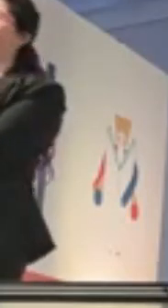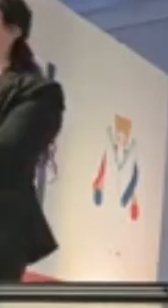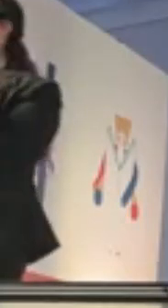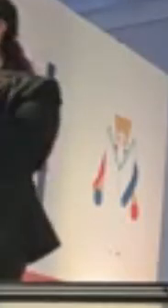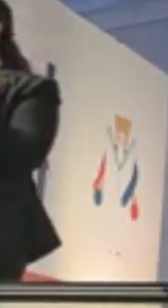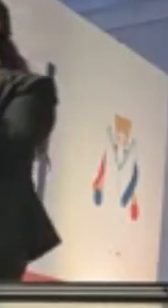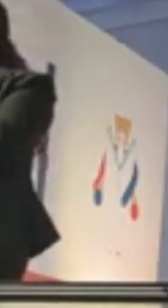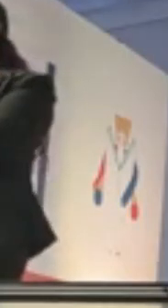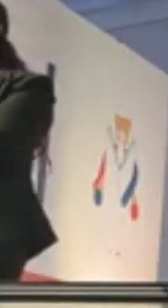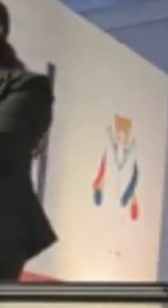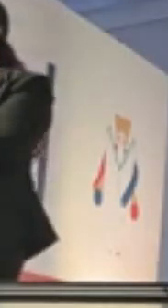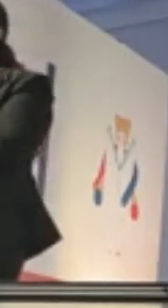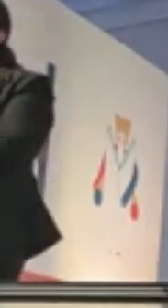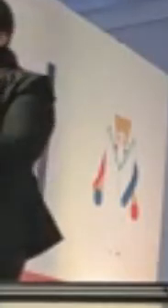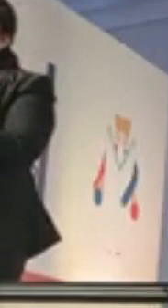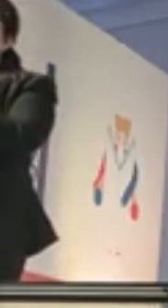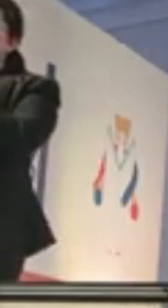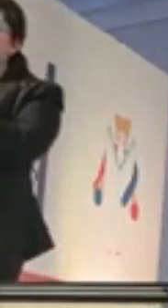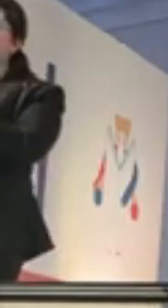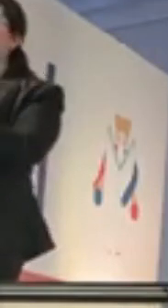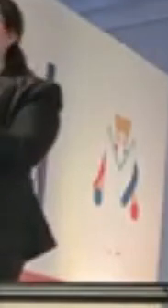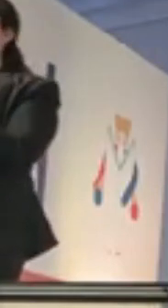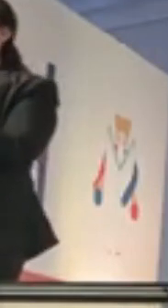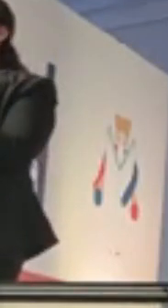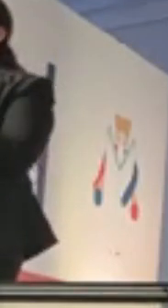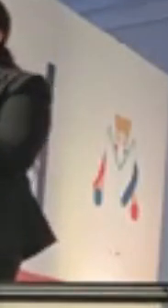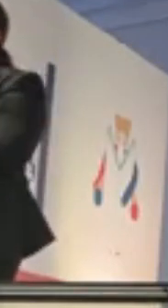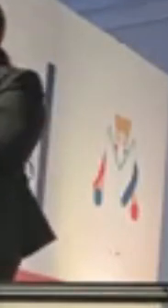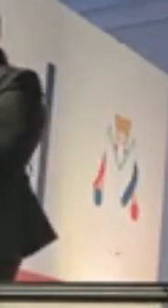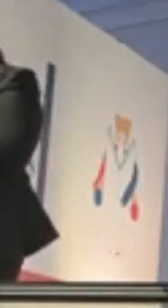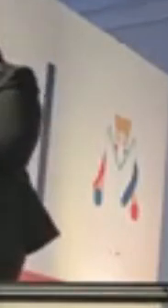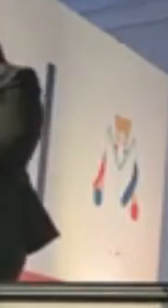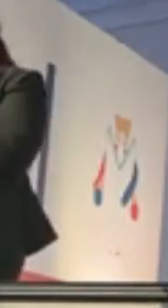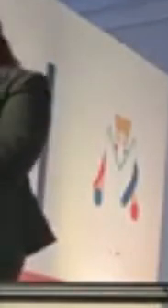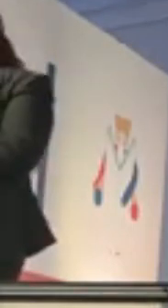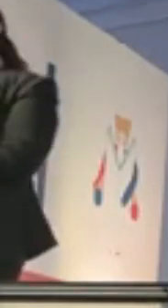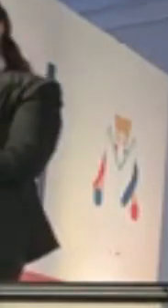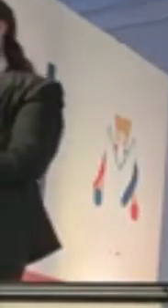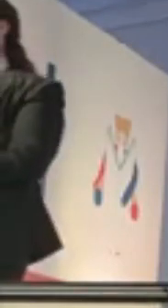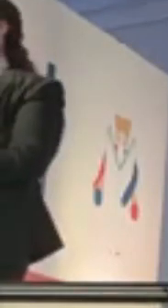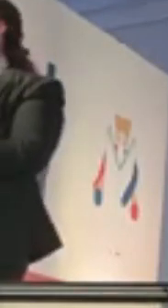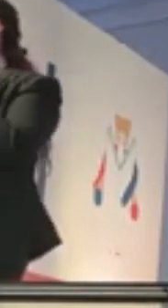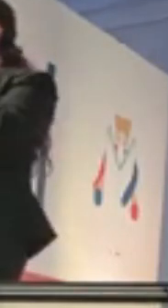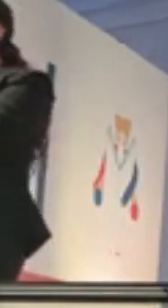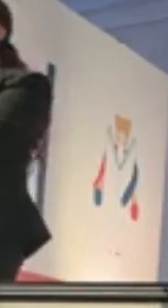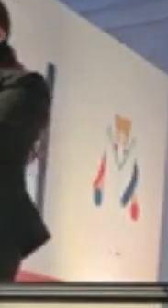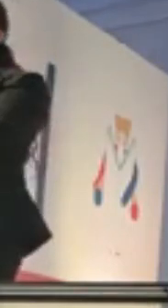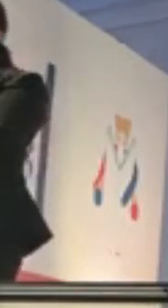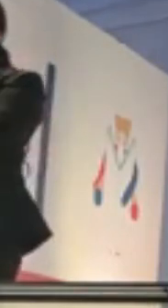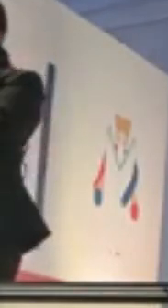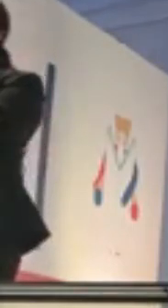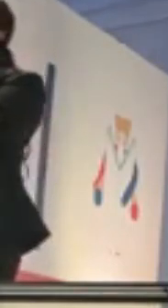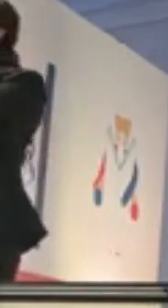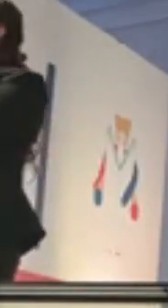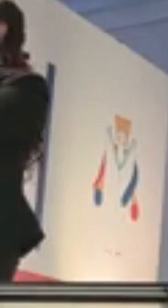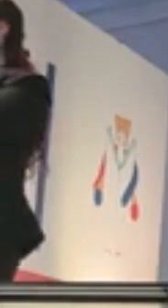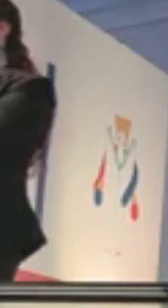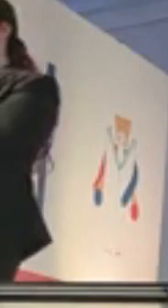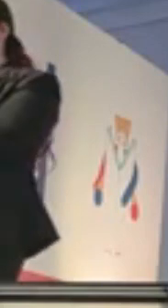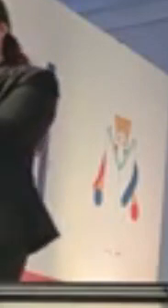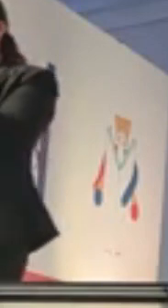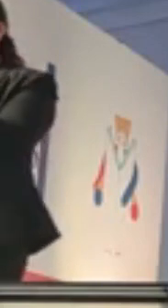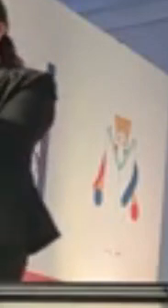también, sudamericanos, españoles, mexicanos, ¿no?, de acá, de allá, o sea, toda la gente que ha